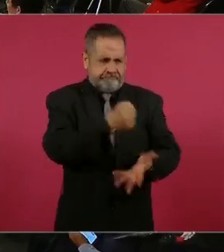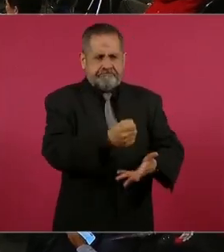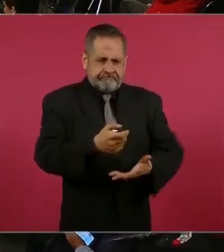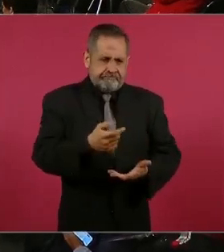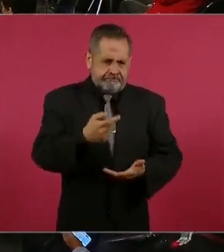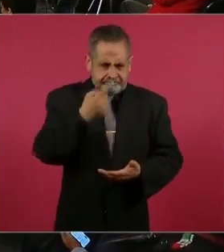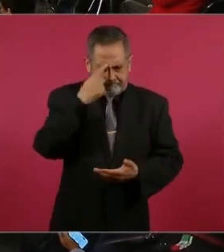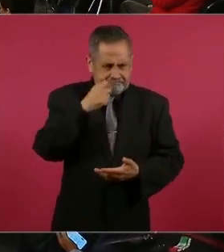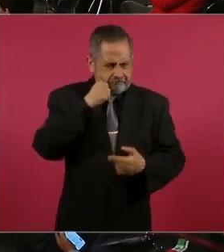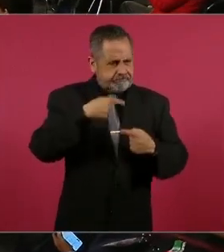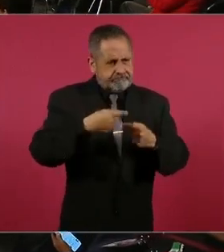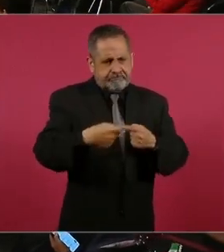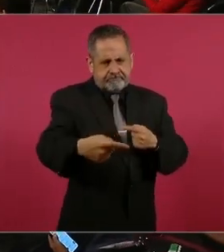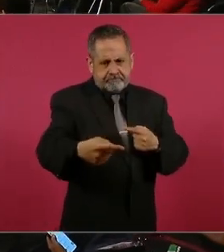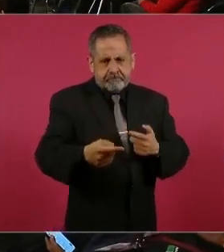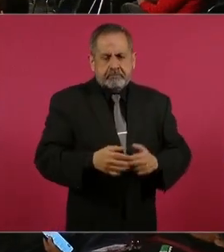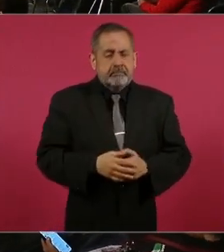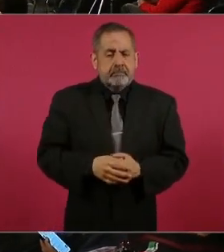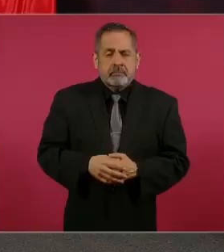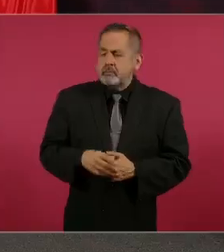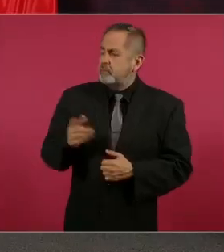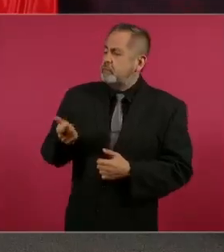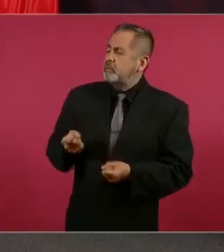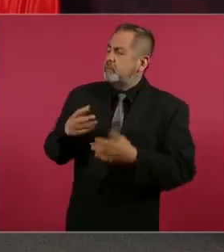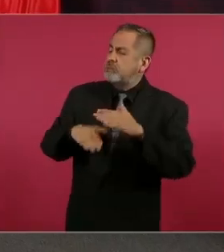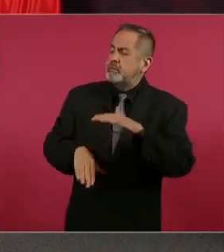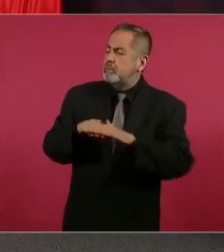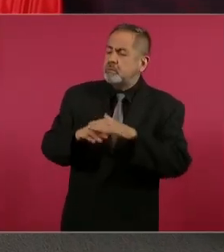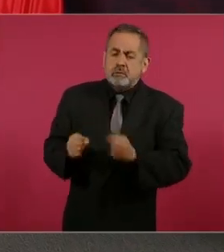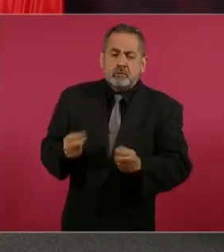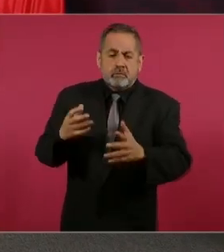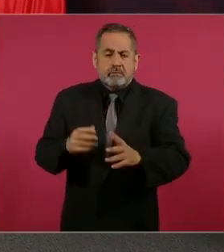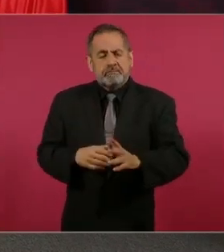Sí, siempre significa